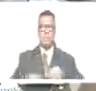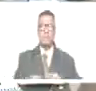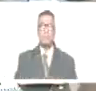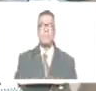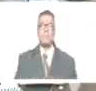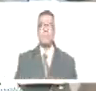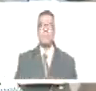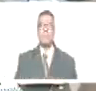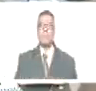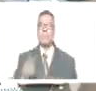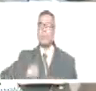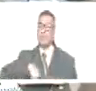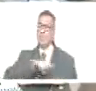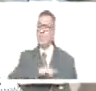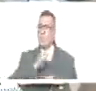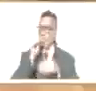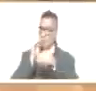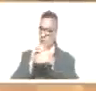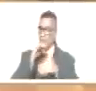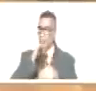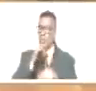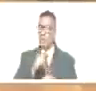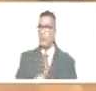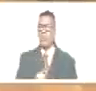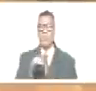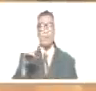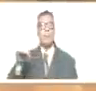Nosotros lo anunciamos y ponemos así